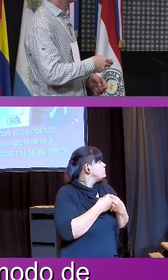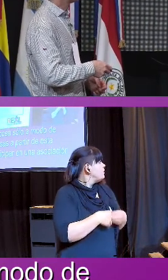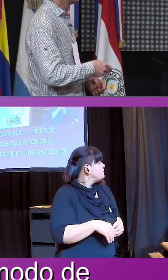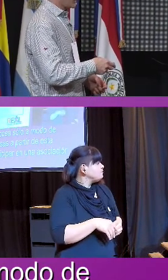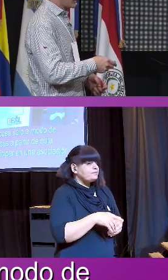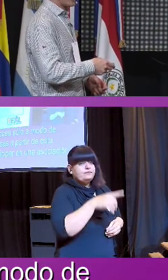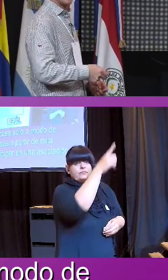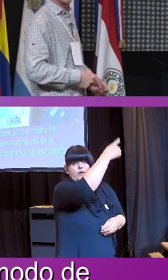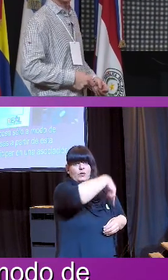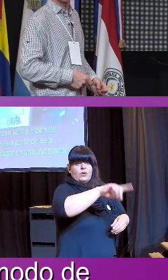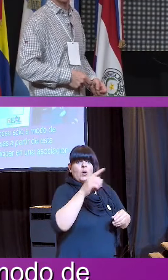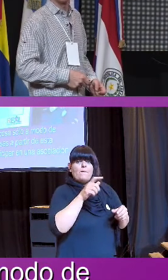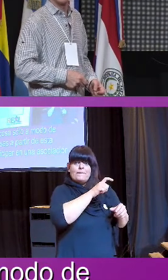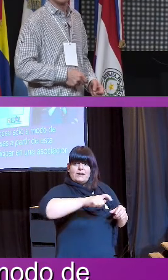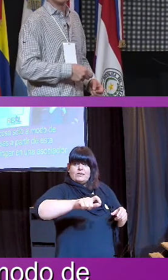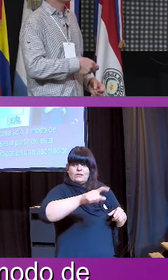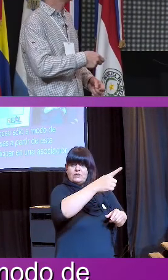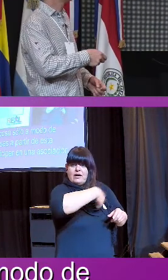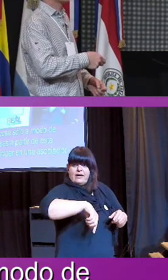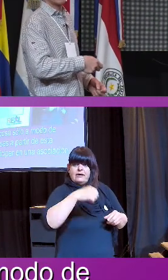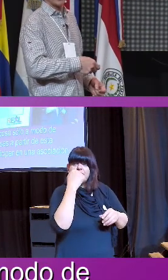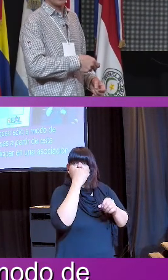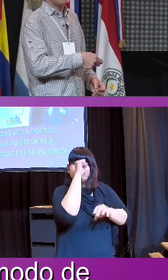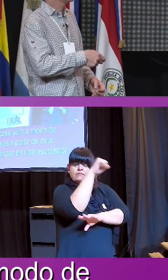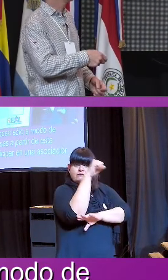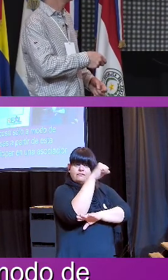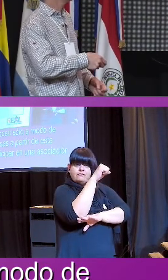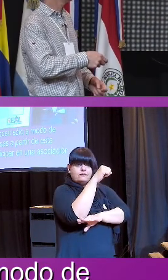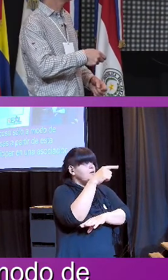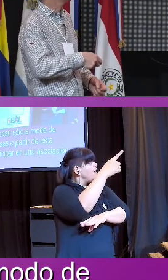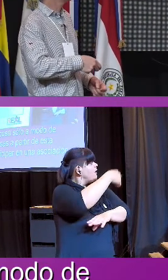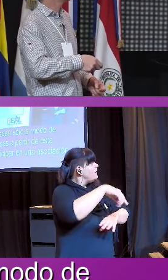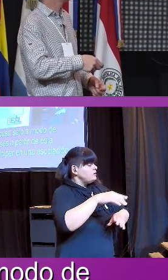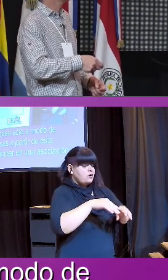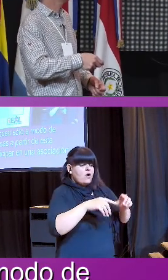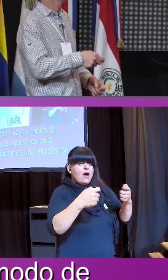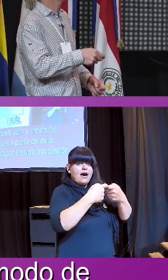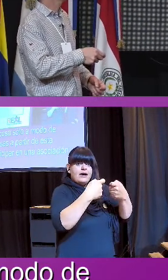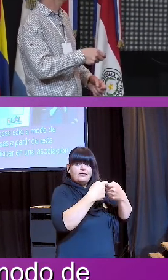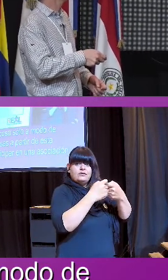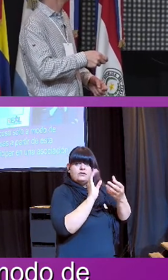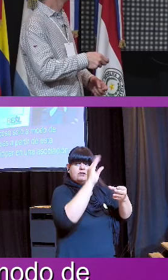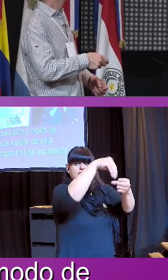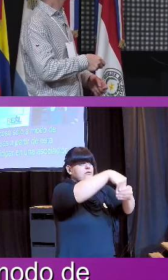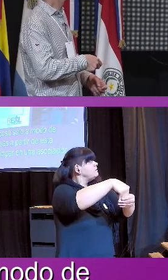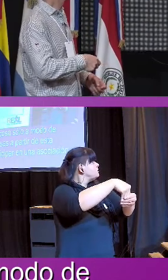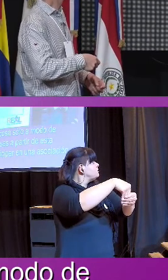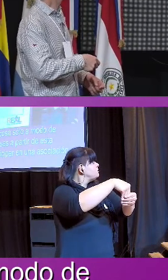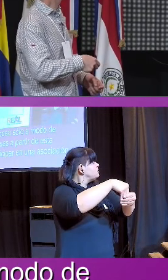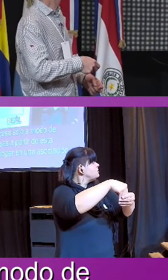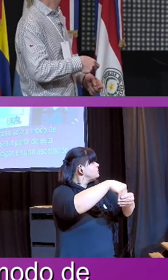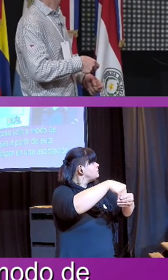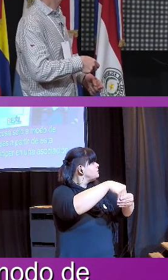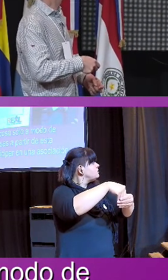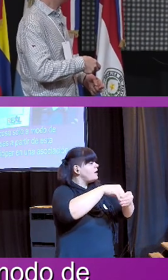que participa en asociaciones de familiares de los encuestados, de los 3.000 encuestados, el 27% participa, ¿sí? En